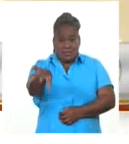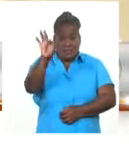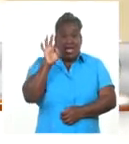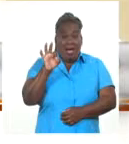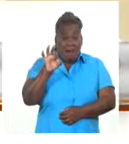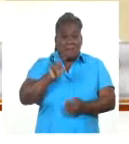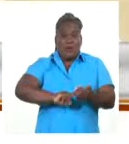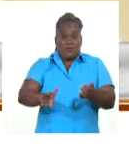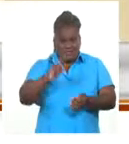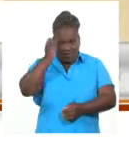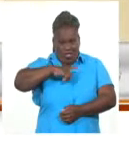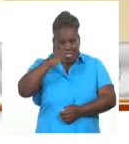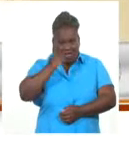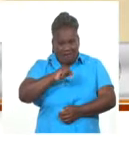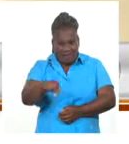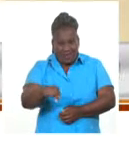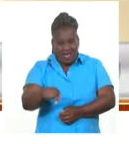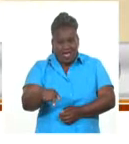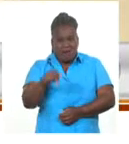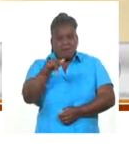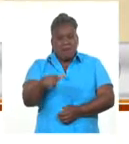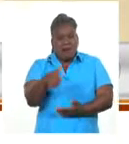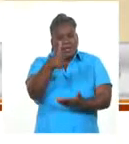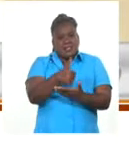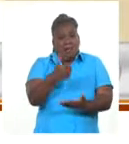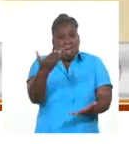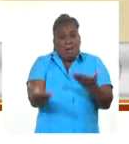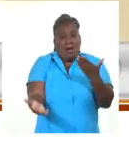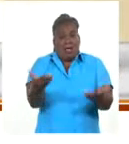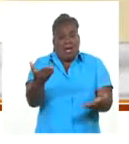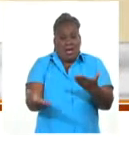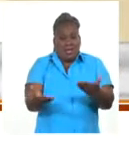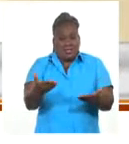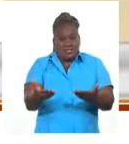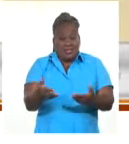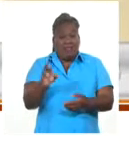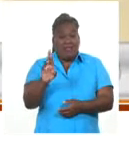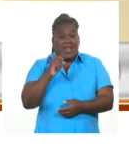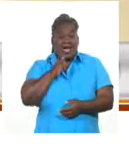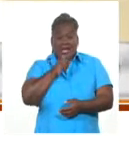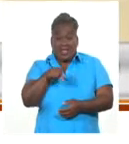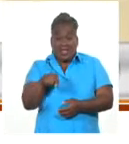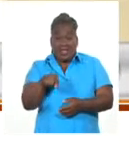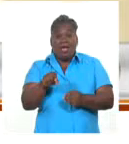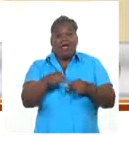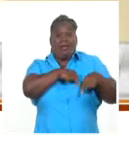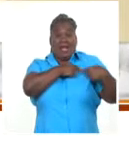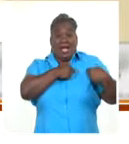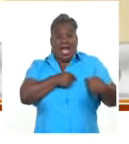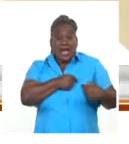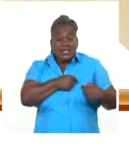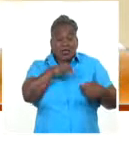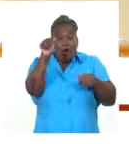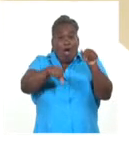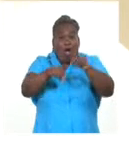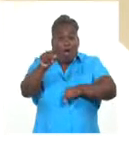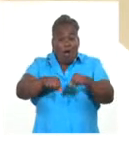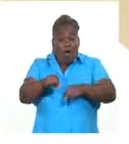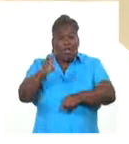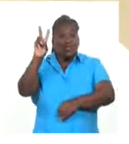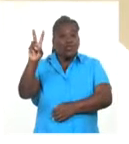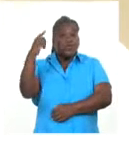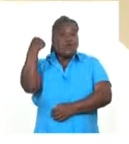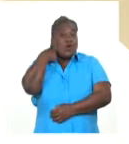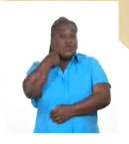Ciego Dávila para estar a la sede de este balance de la red cardioquirúrgica central después de 2 años de pandemia en que no